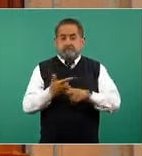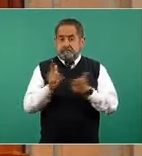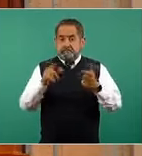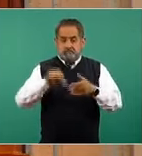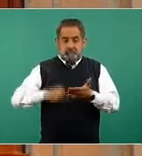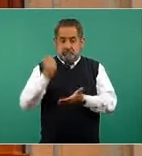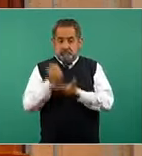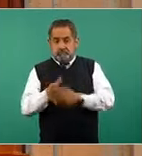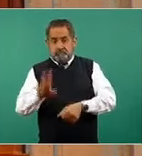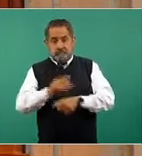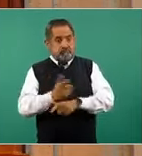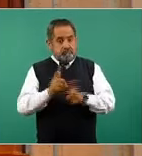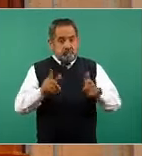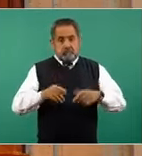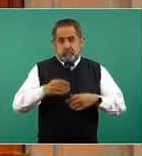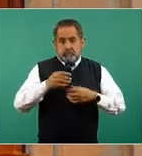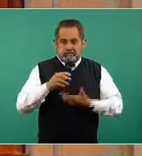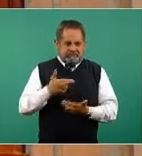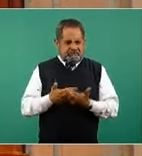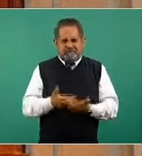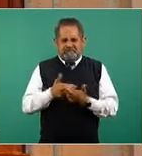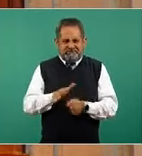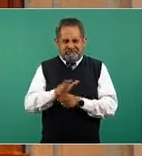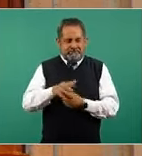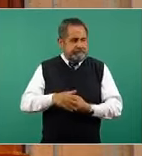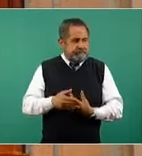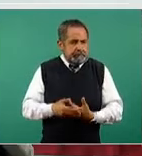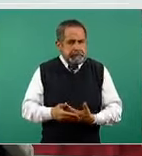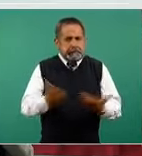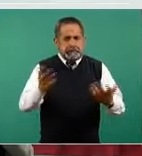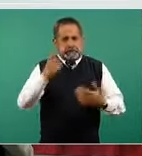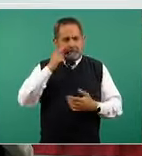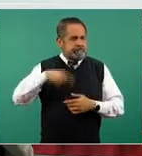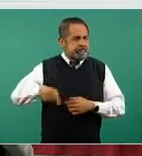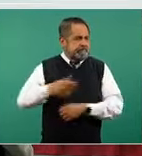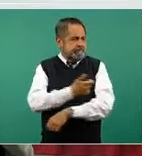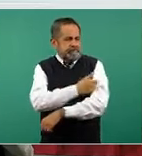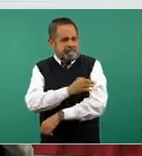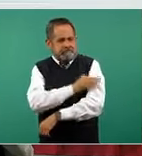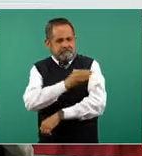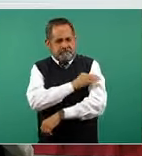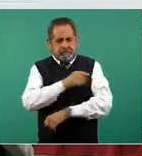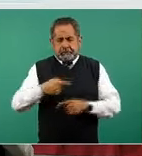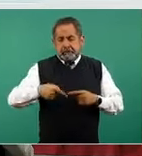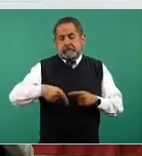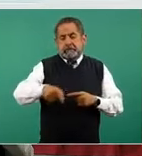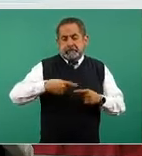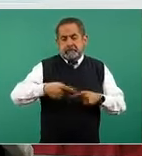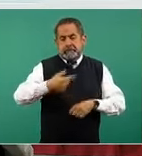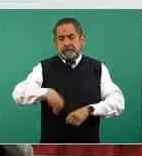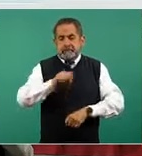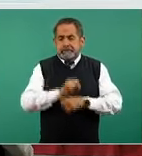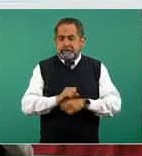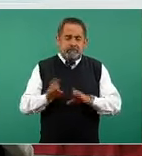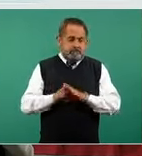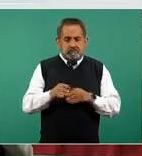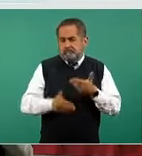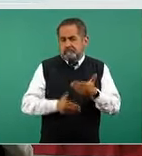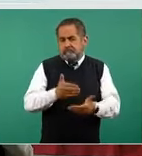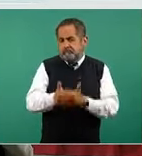de hoy, y entonces esto va a dar una buena dotación de dosis de vacuna que van a permitir que también esta semana sea una semana de